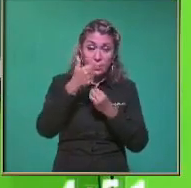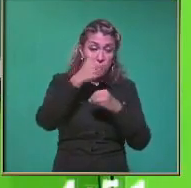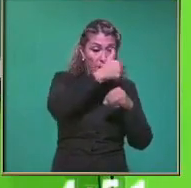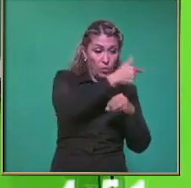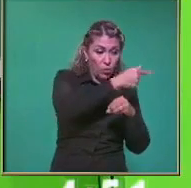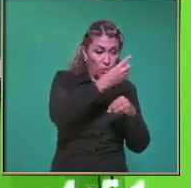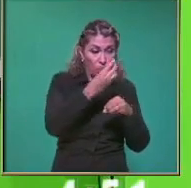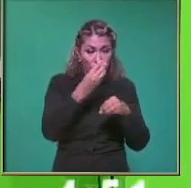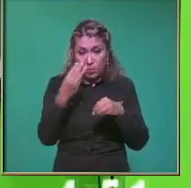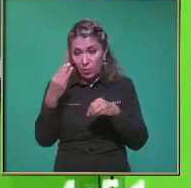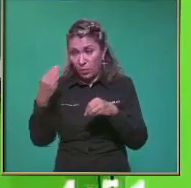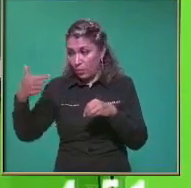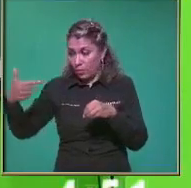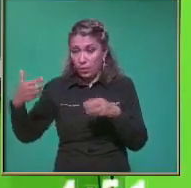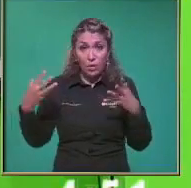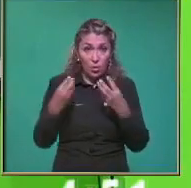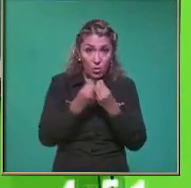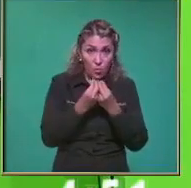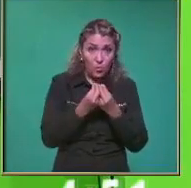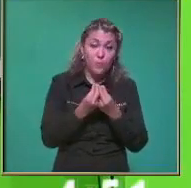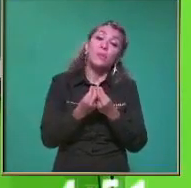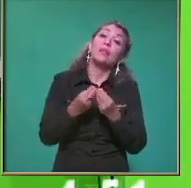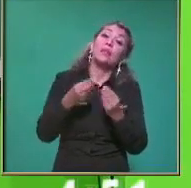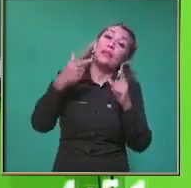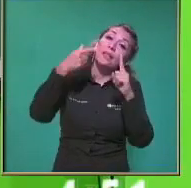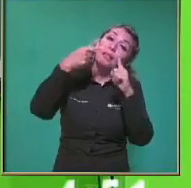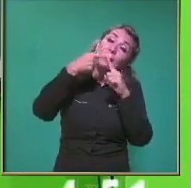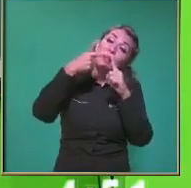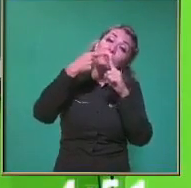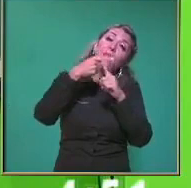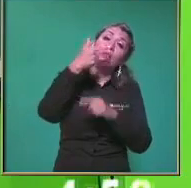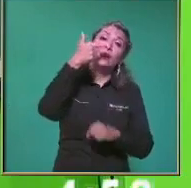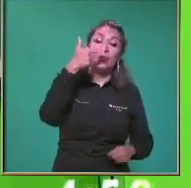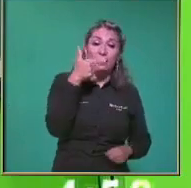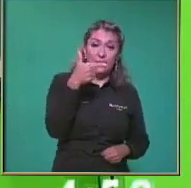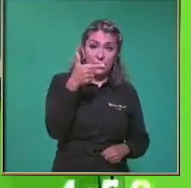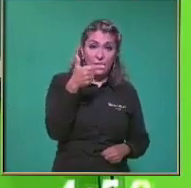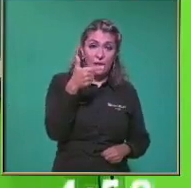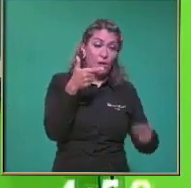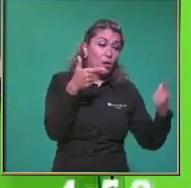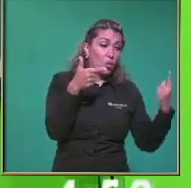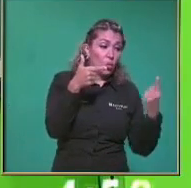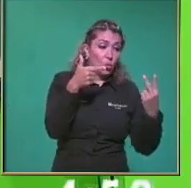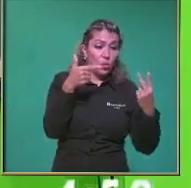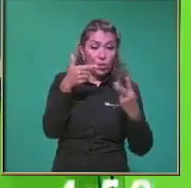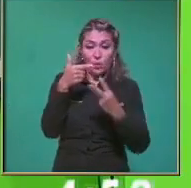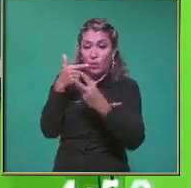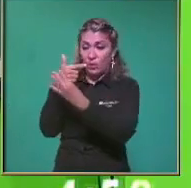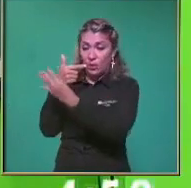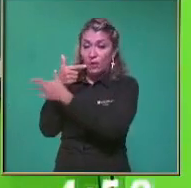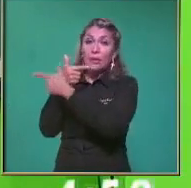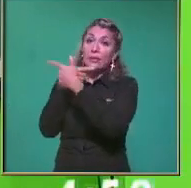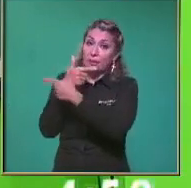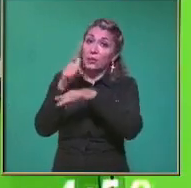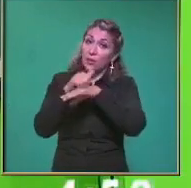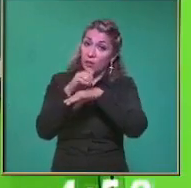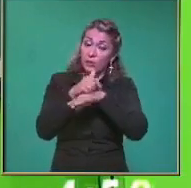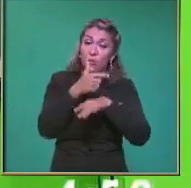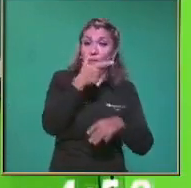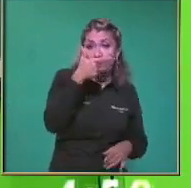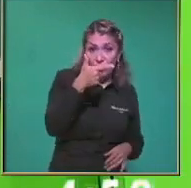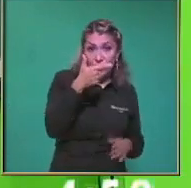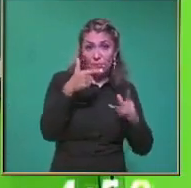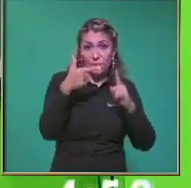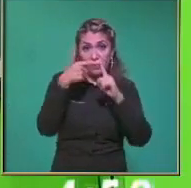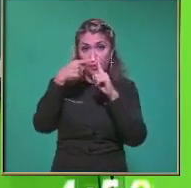El resultado que me dé lo voy a dividir entre el número 7. ¿Por qué? Porque tengo 7 cantidades. Y voy a